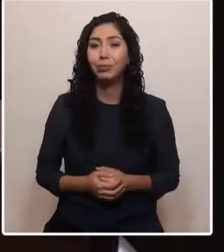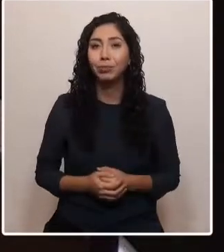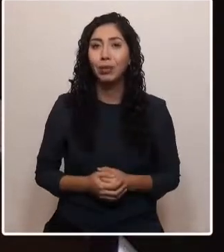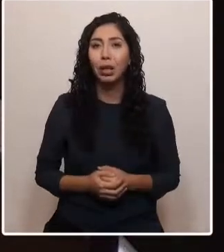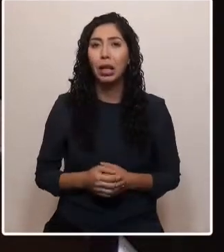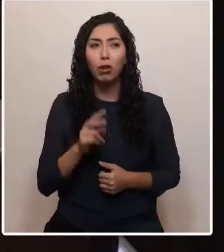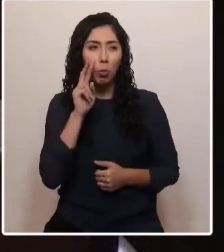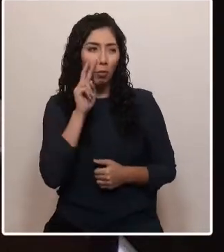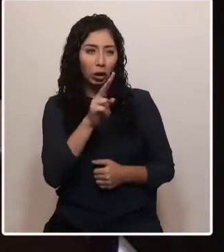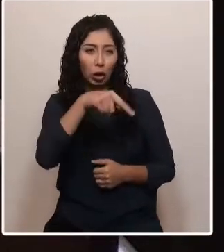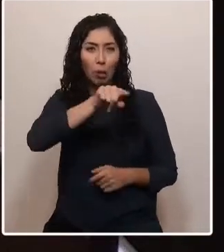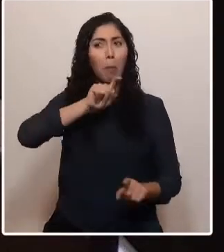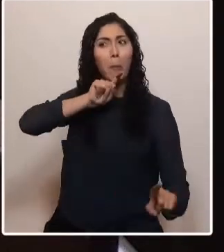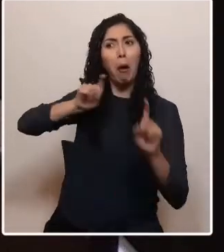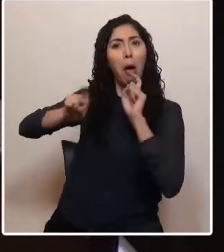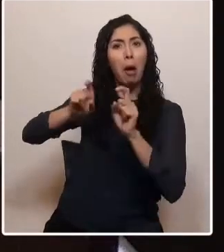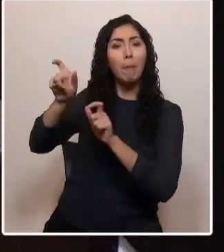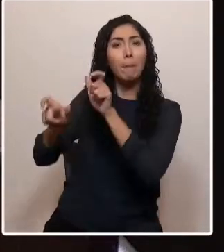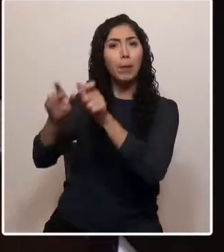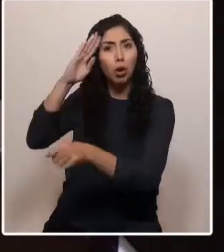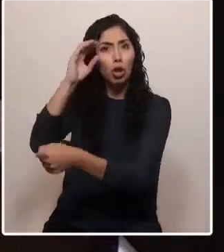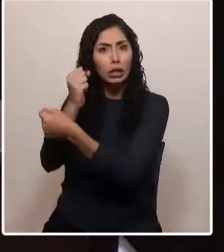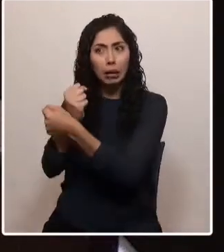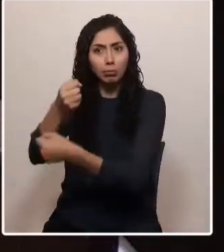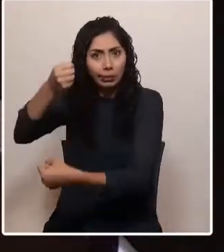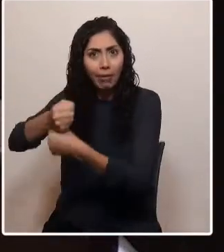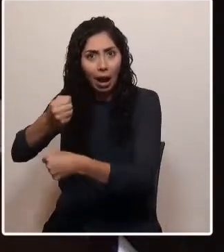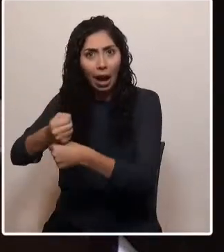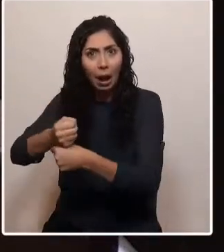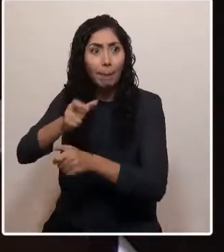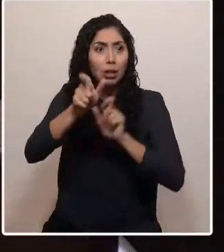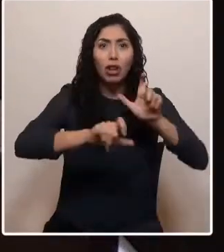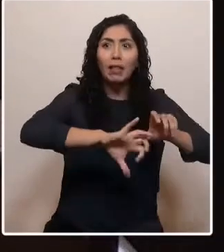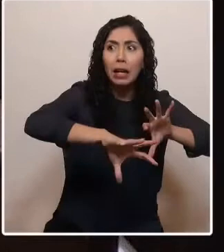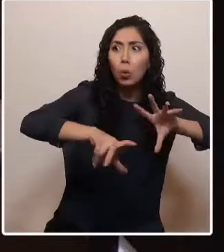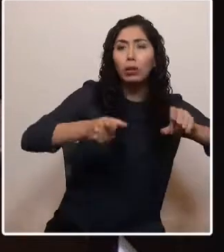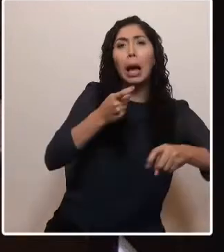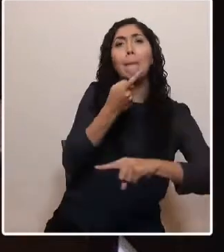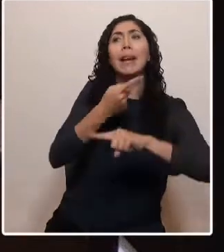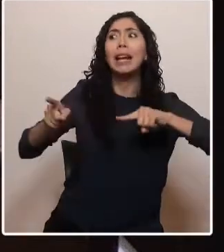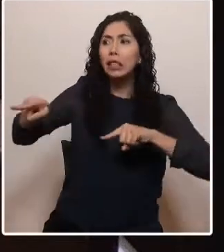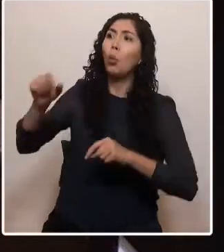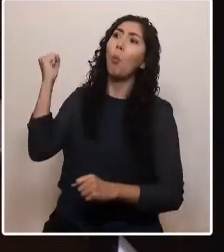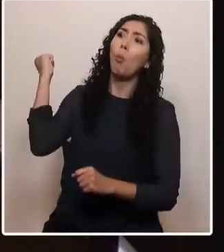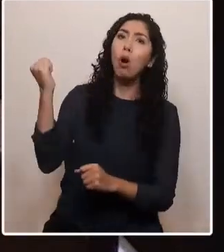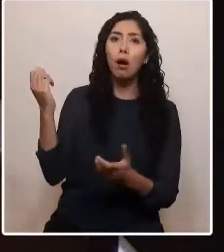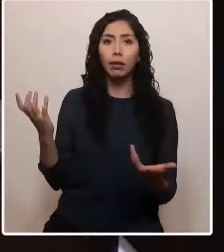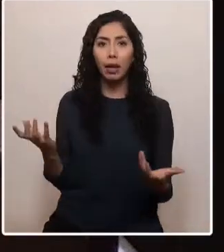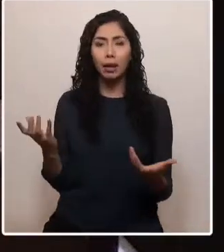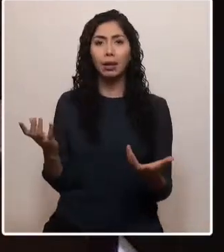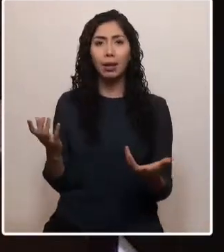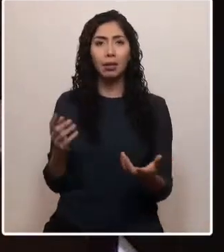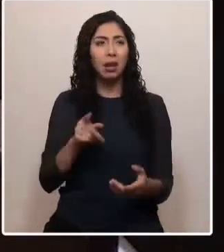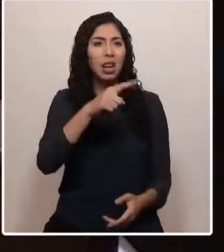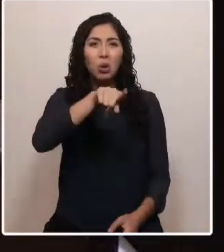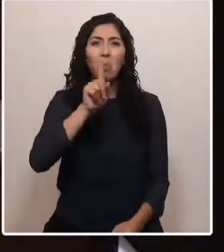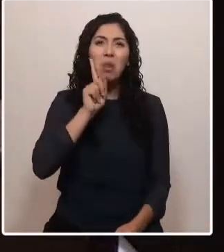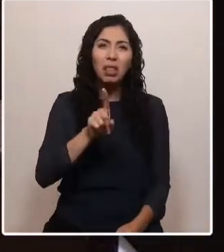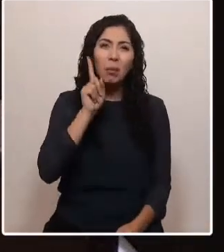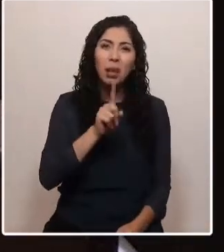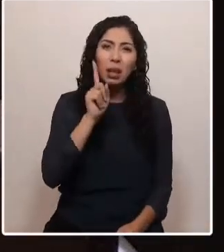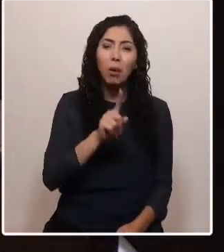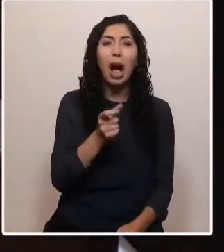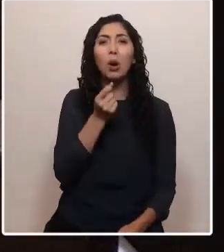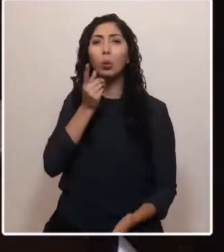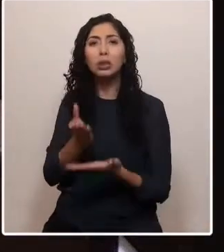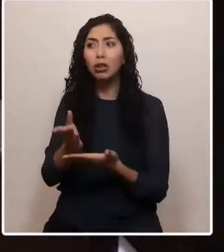a policías que hacían su trabajo, con delincuentes que los amenazaban de muerte. Han mentido una y otra vez, acusándolos de los